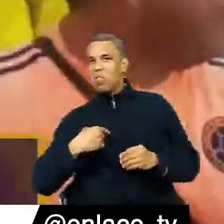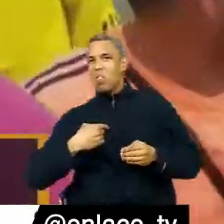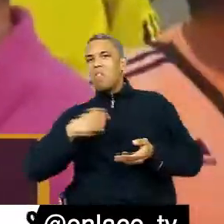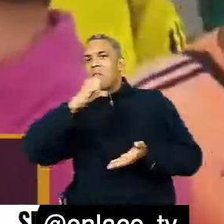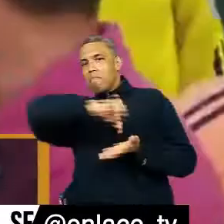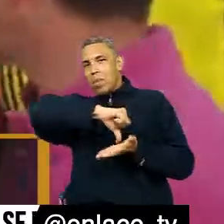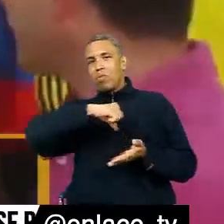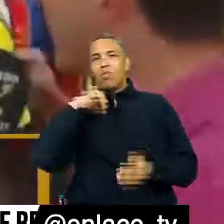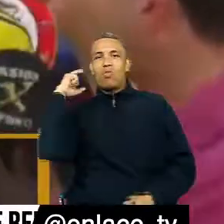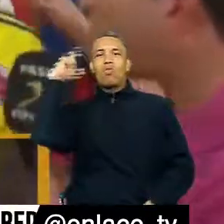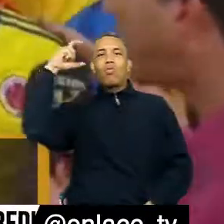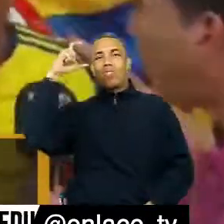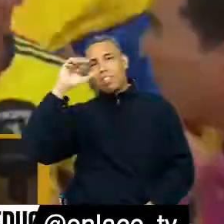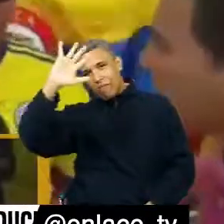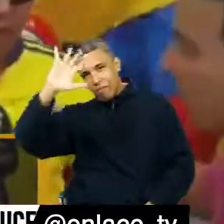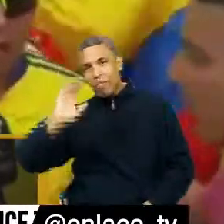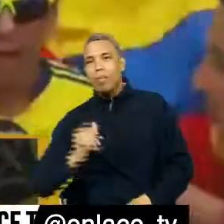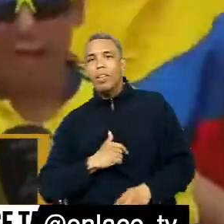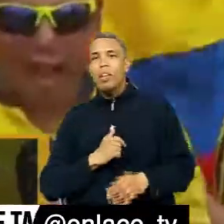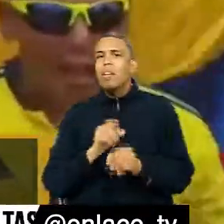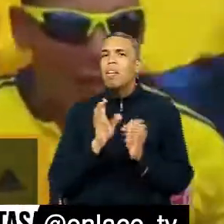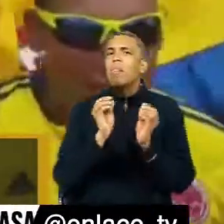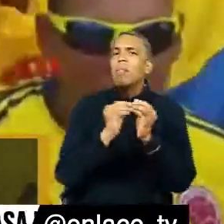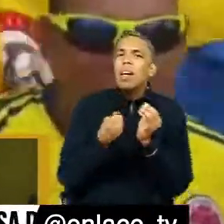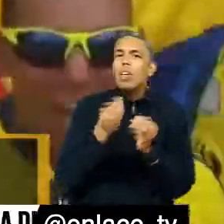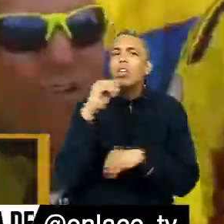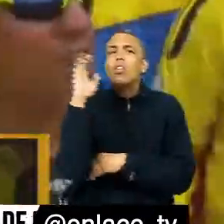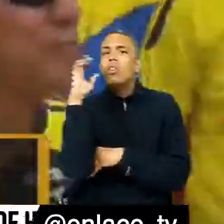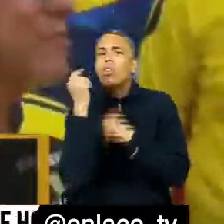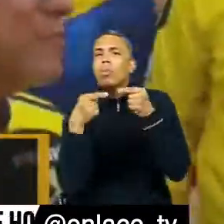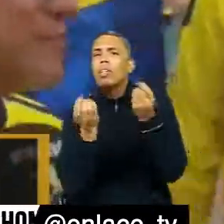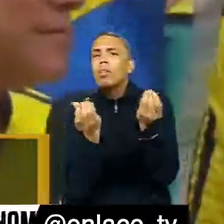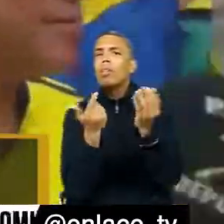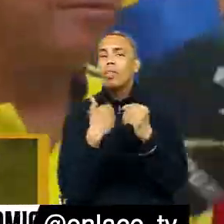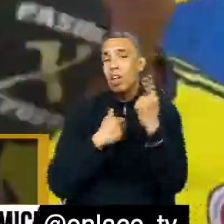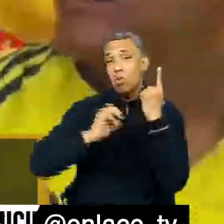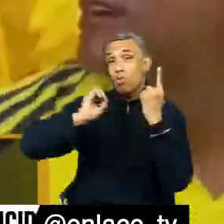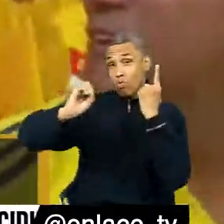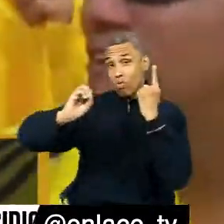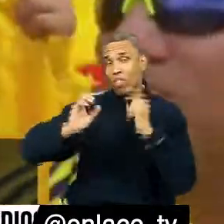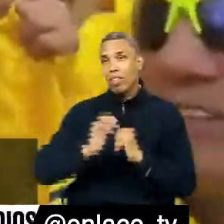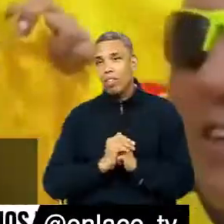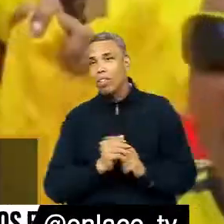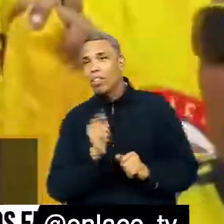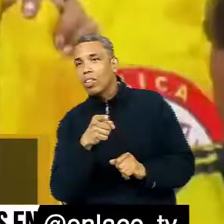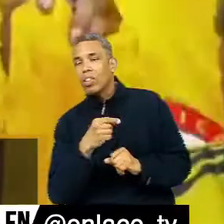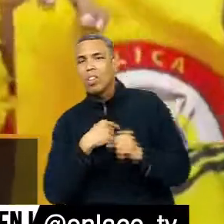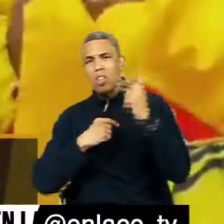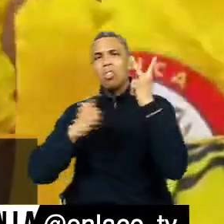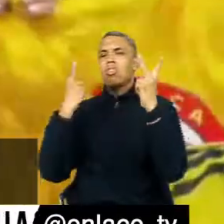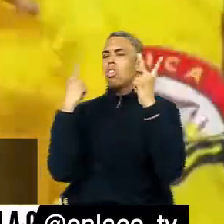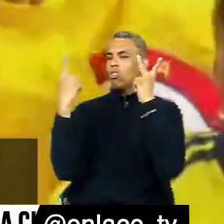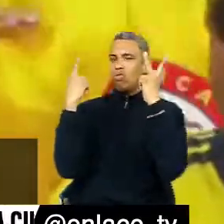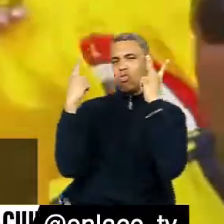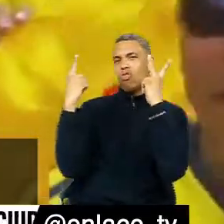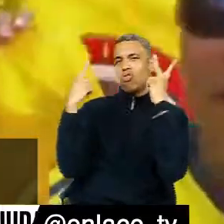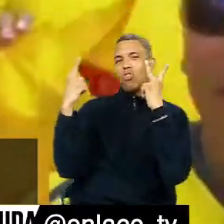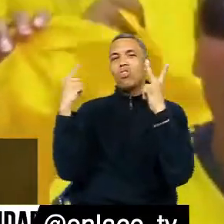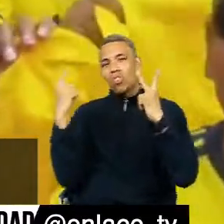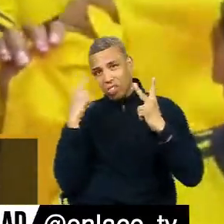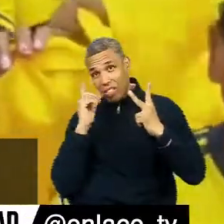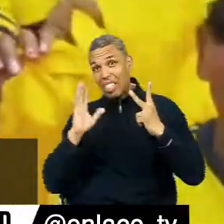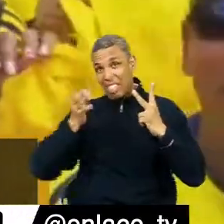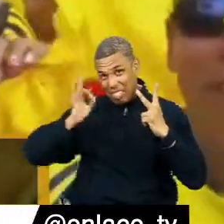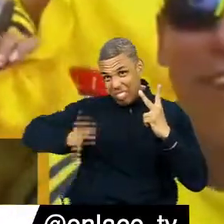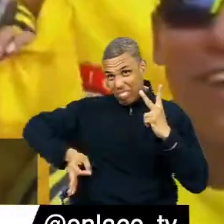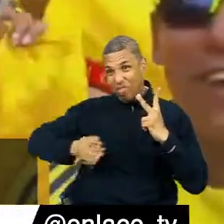vamos a preguntar por aquí, marcador para hoy. Gana Colombia 2-0. Marcador para hoy. 2-1, dos goles impresionantes y